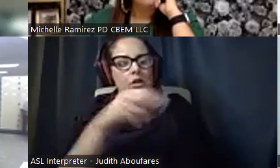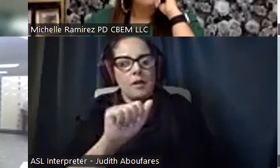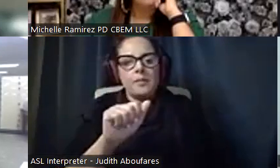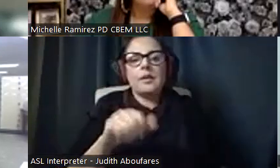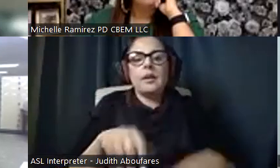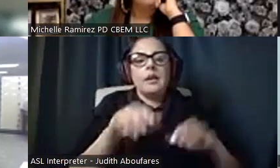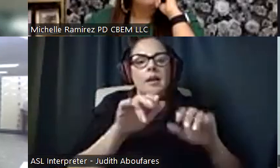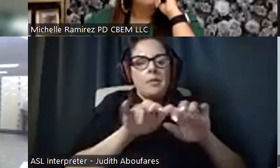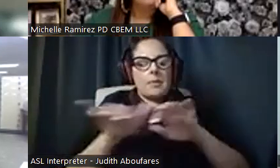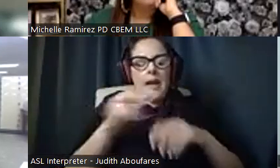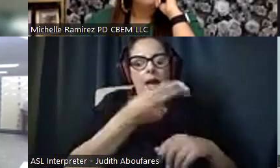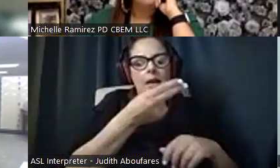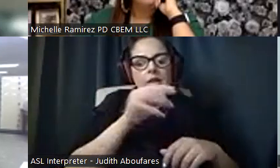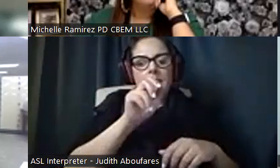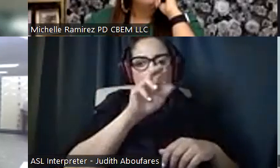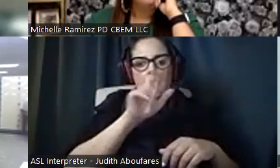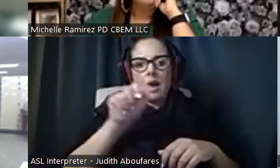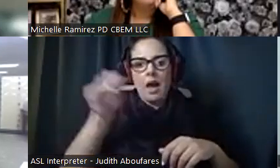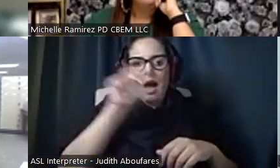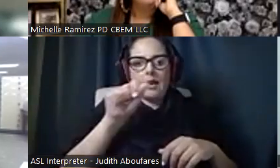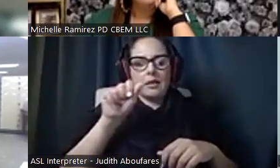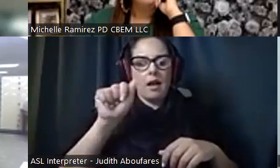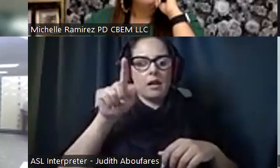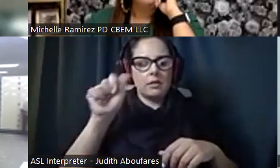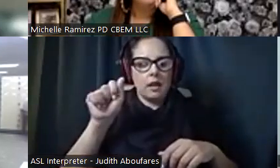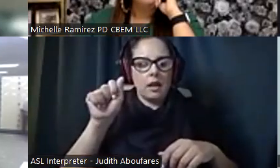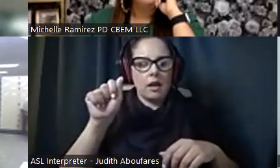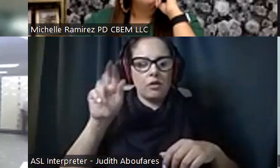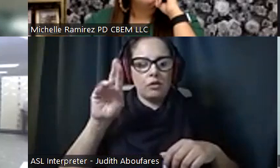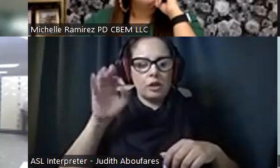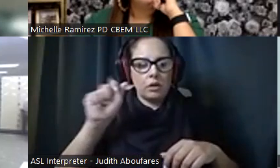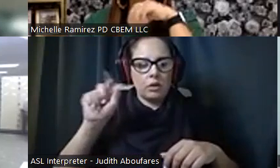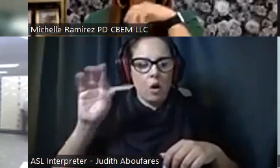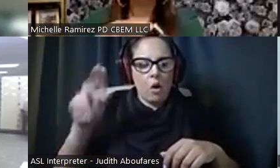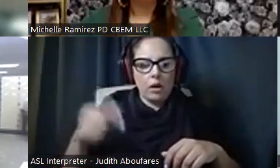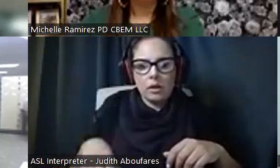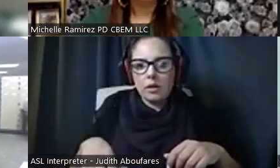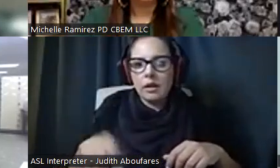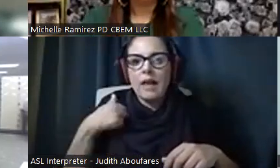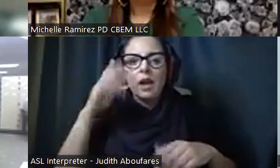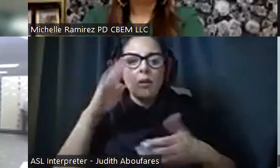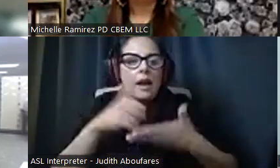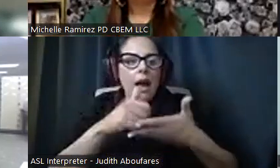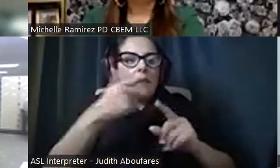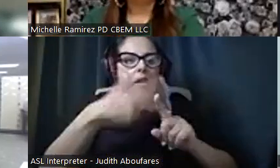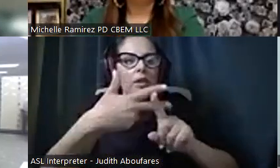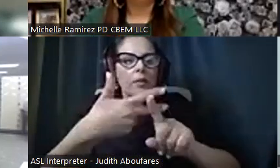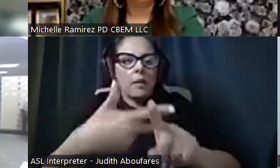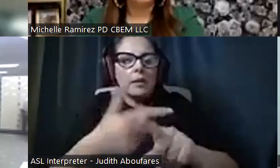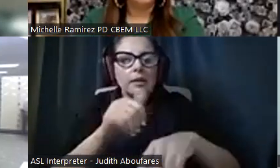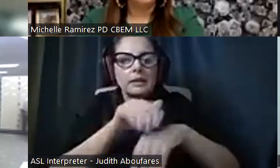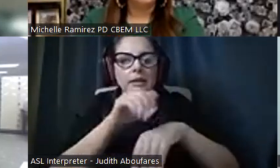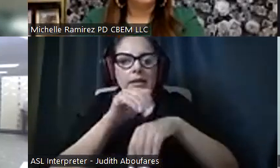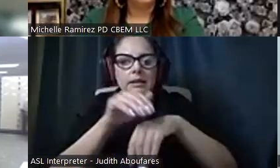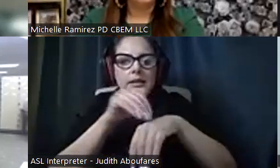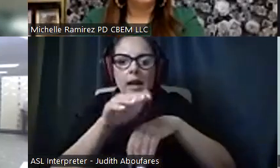Altoregional.org. All right. I think it could maybe be helpful to. Yo creo que ayudaría si se pueden ordenar